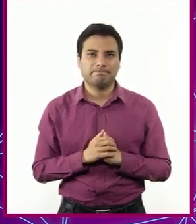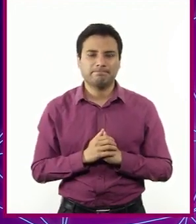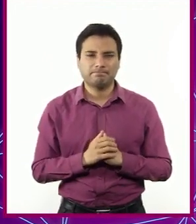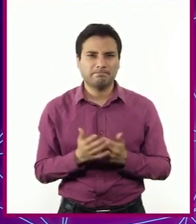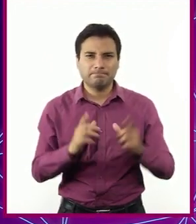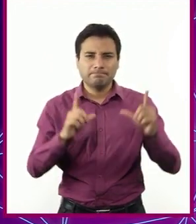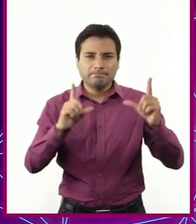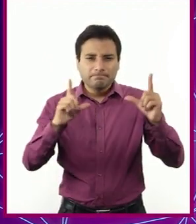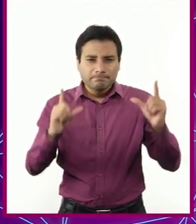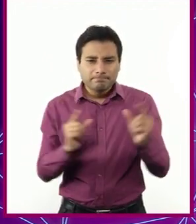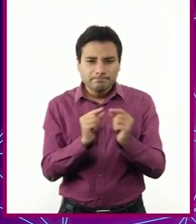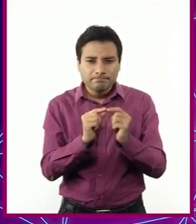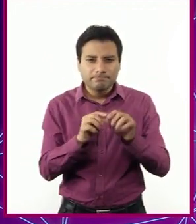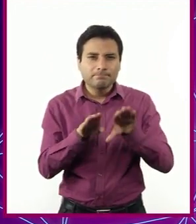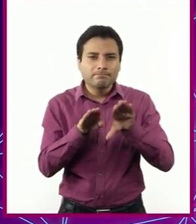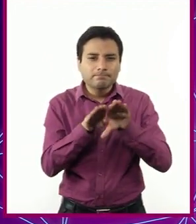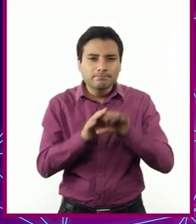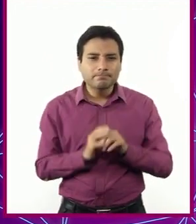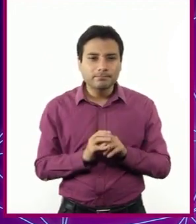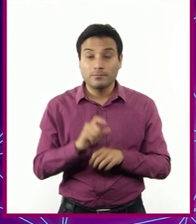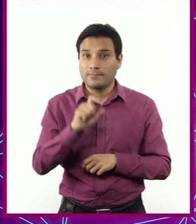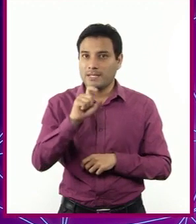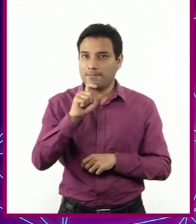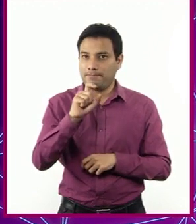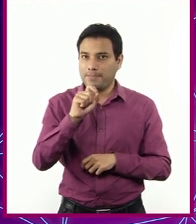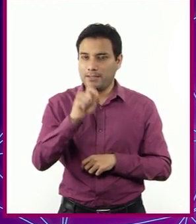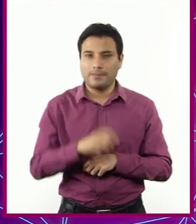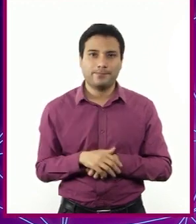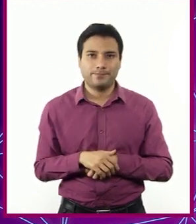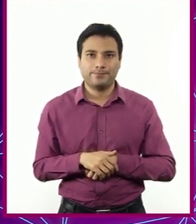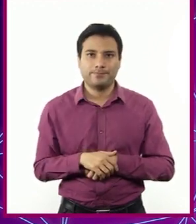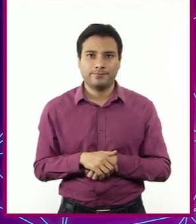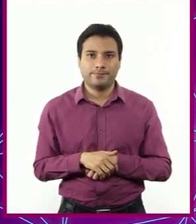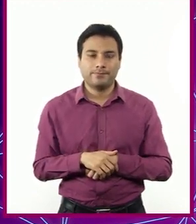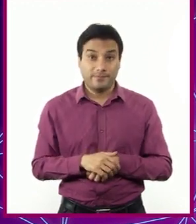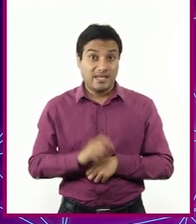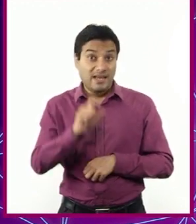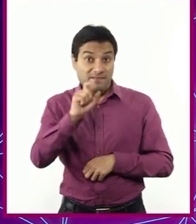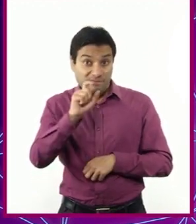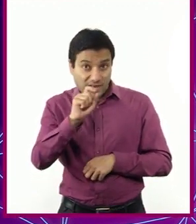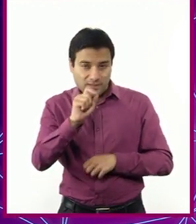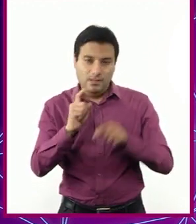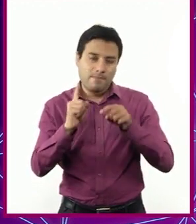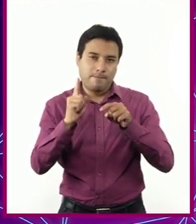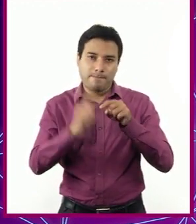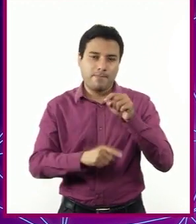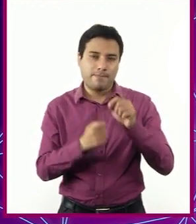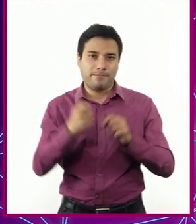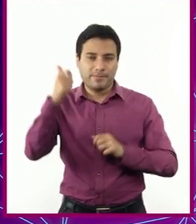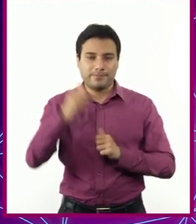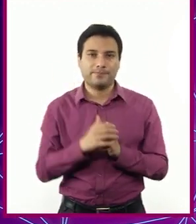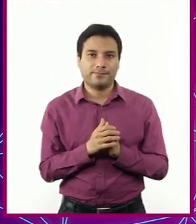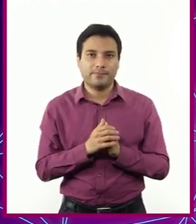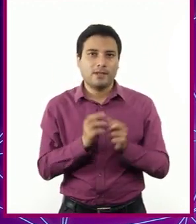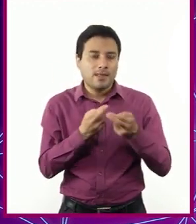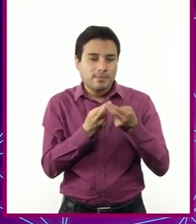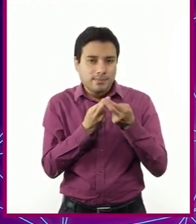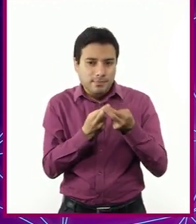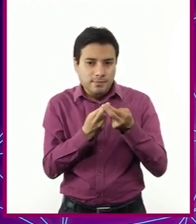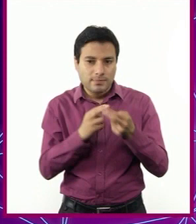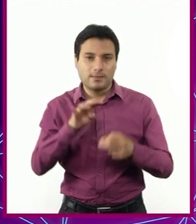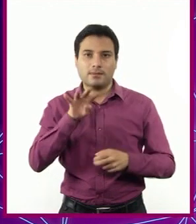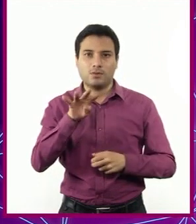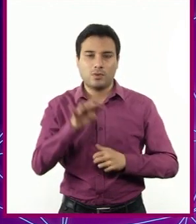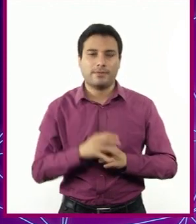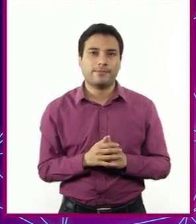simplificar? Son 20. ¿Y cuántos factores no se simplificaron? Son 19.